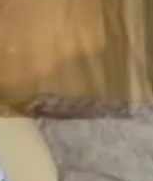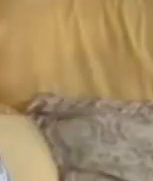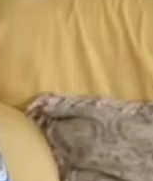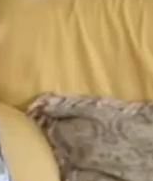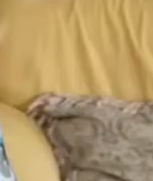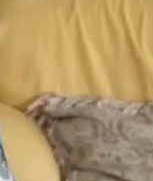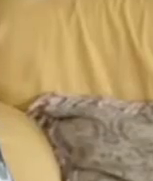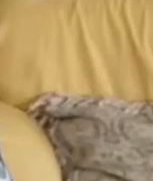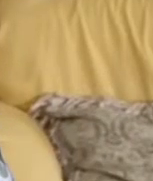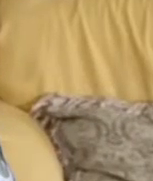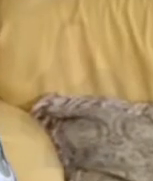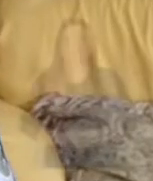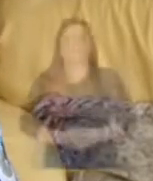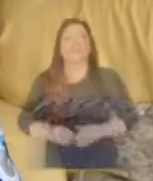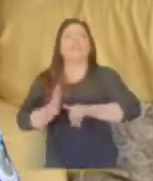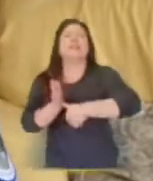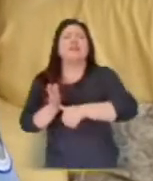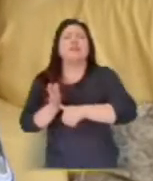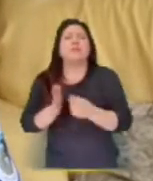Primera célula la saqué en